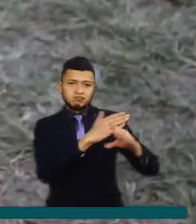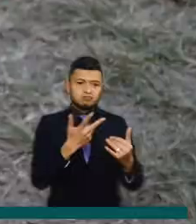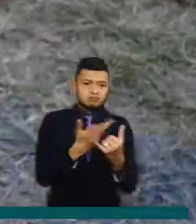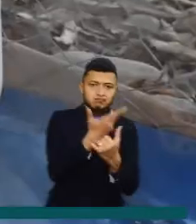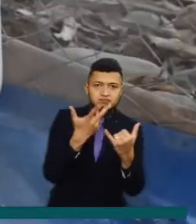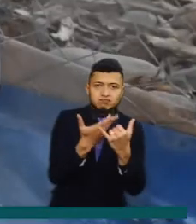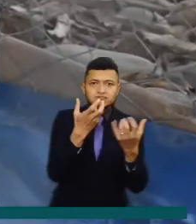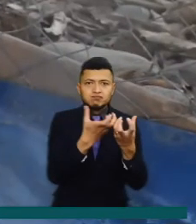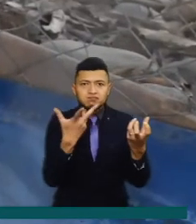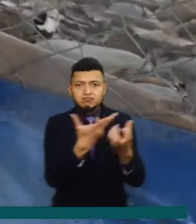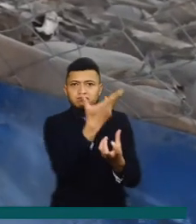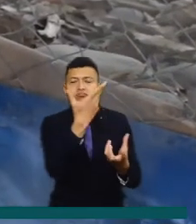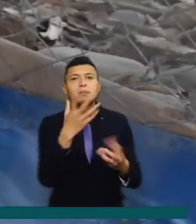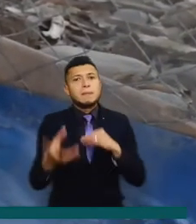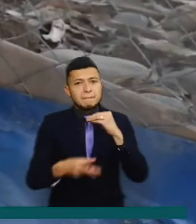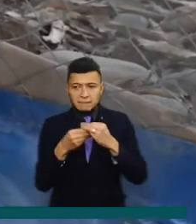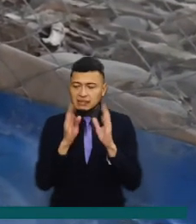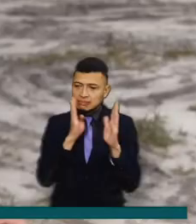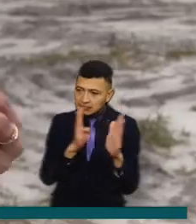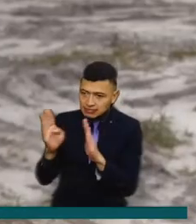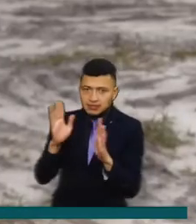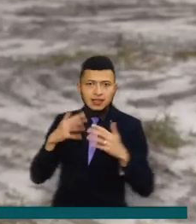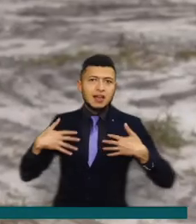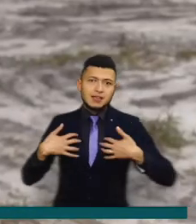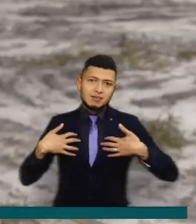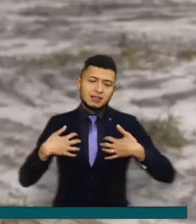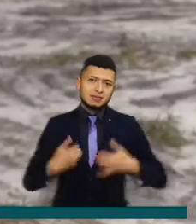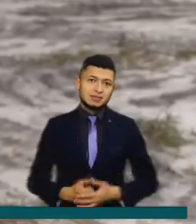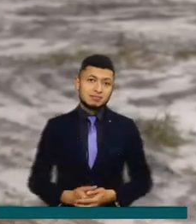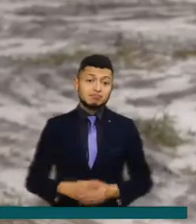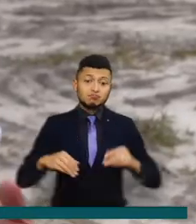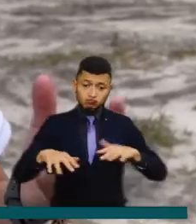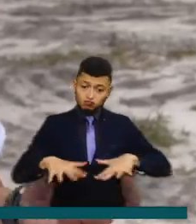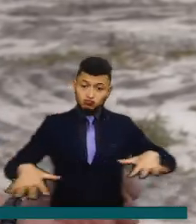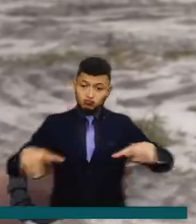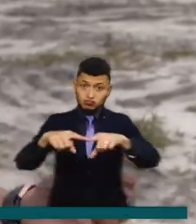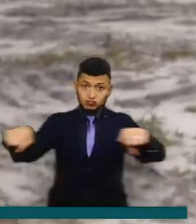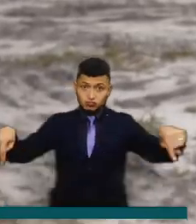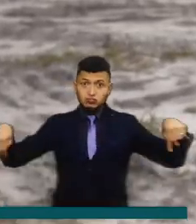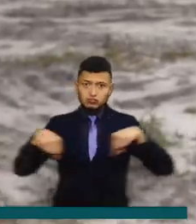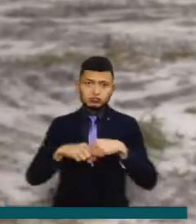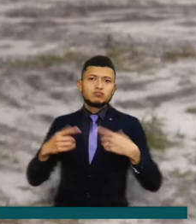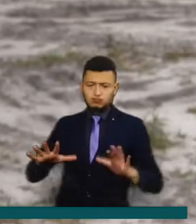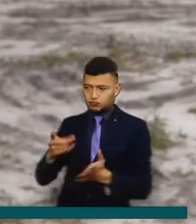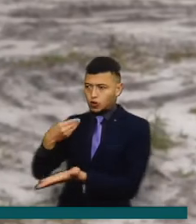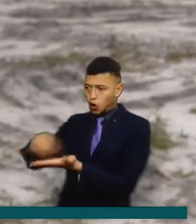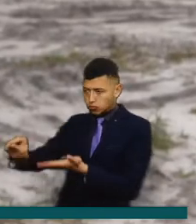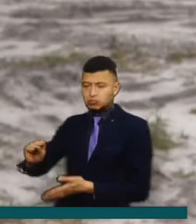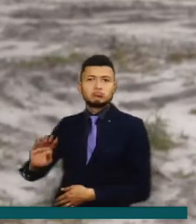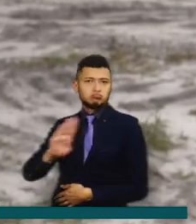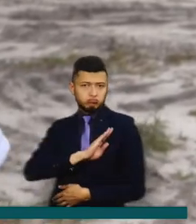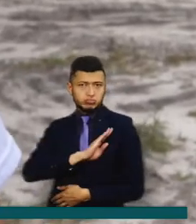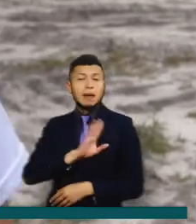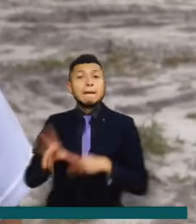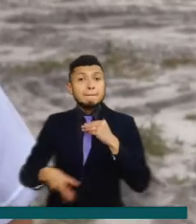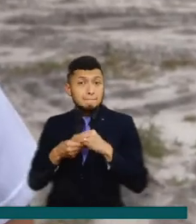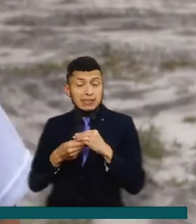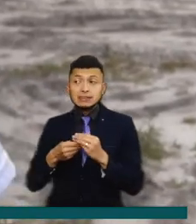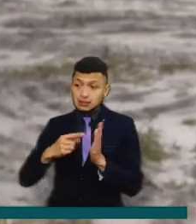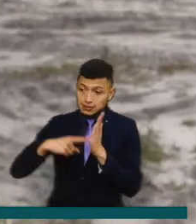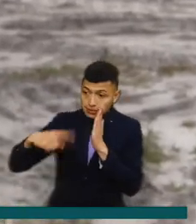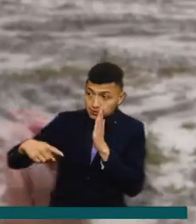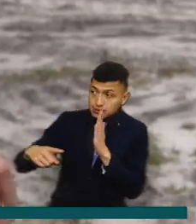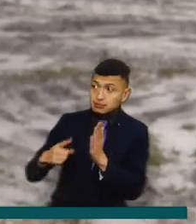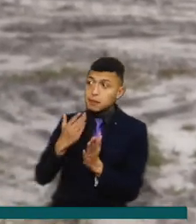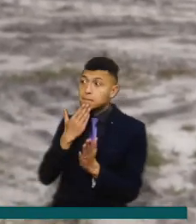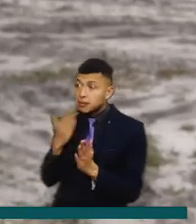otros servicios prioritarios de atención animal. El terreno ya está a nombre del municipio y esperamos en marzo tener radicada la solicitud de licencia de